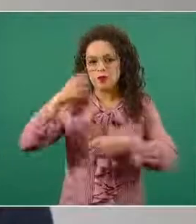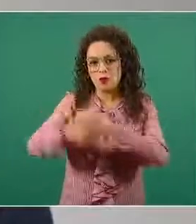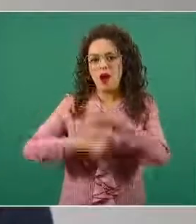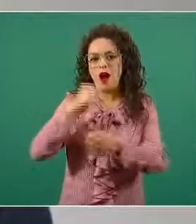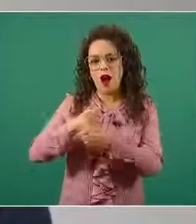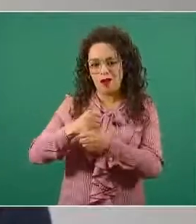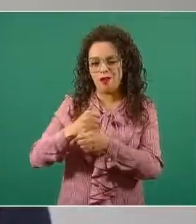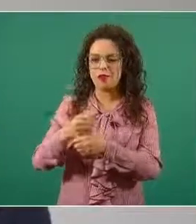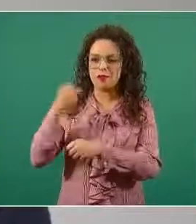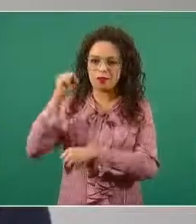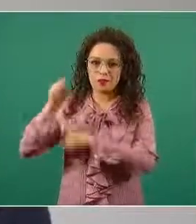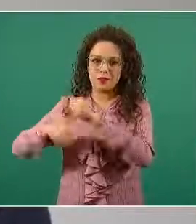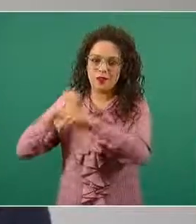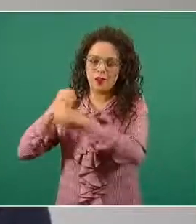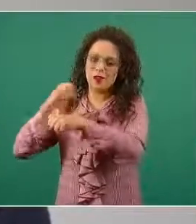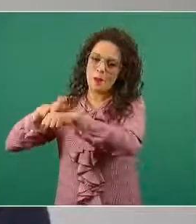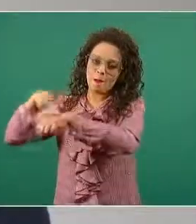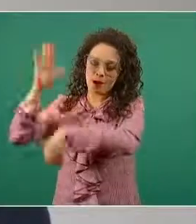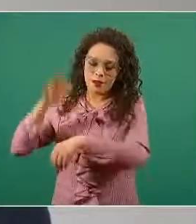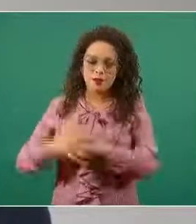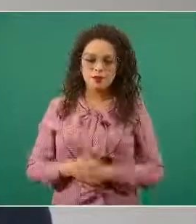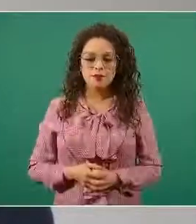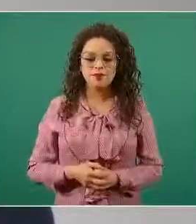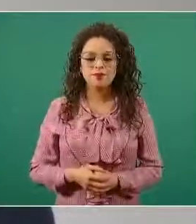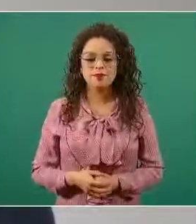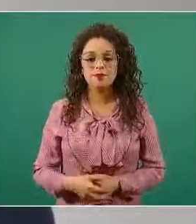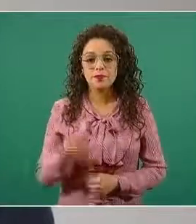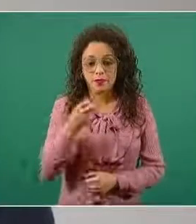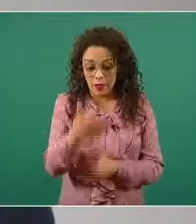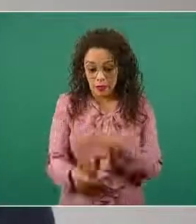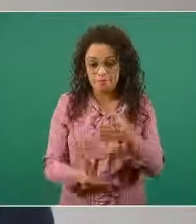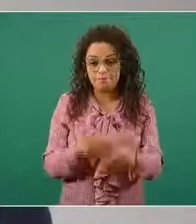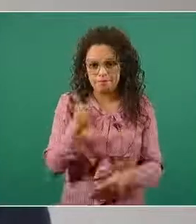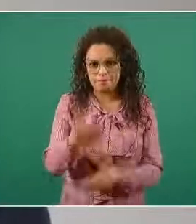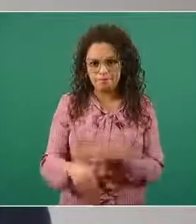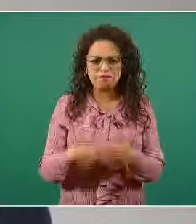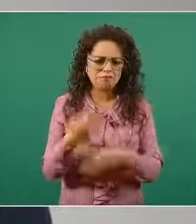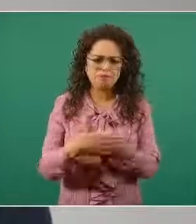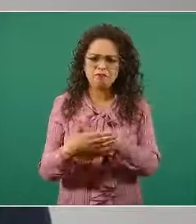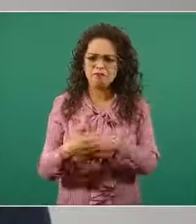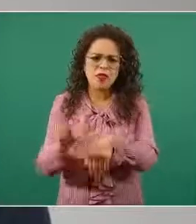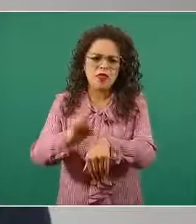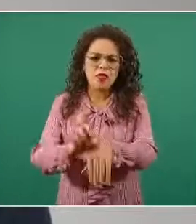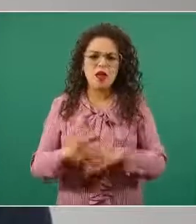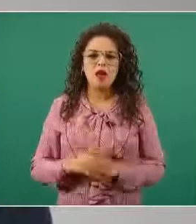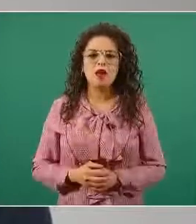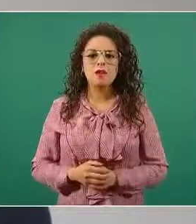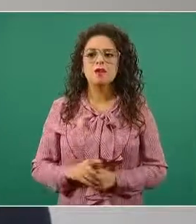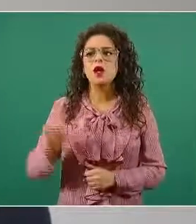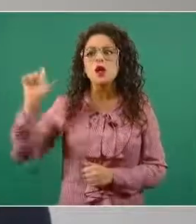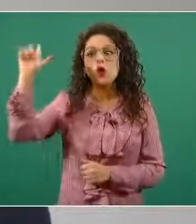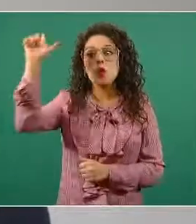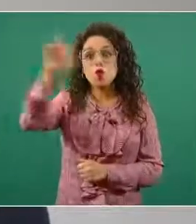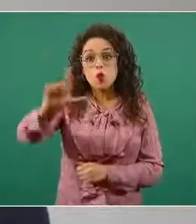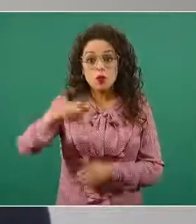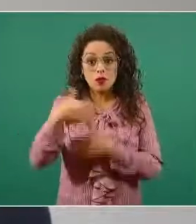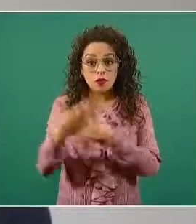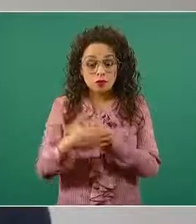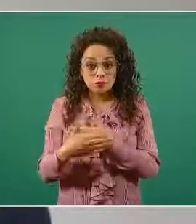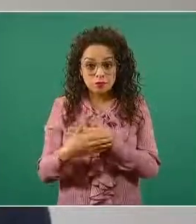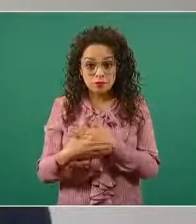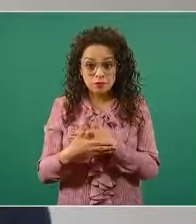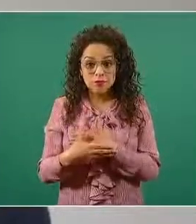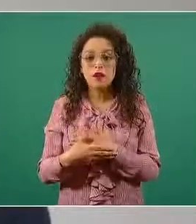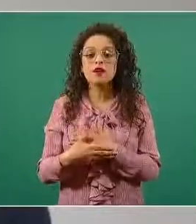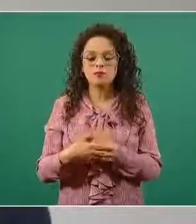estará realizando en estos siguientes días. El día lunes probablemente se estará ya dando a conocer